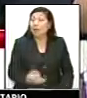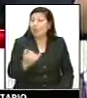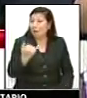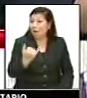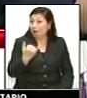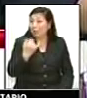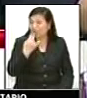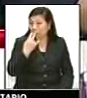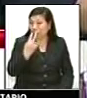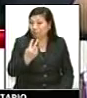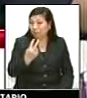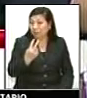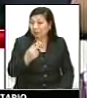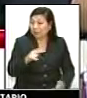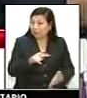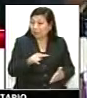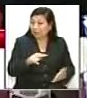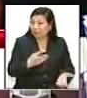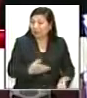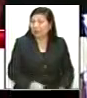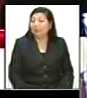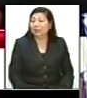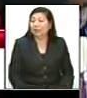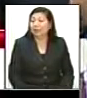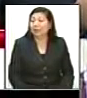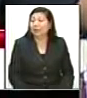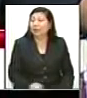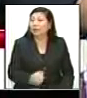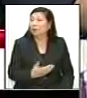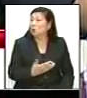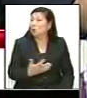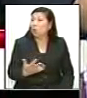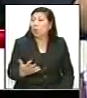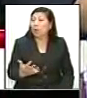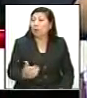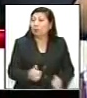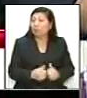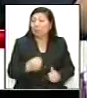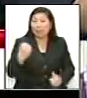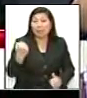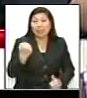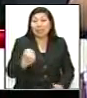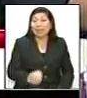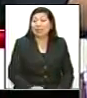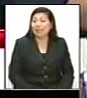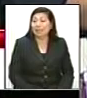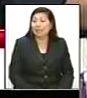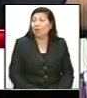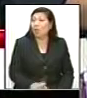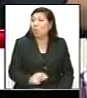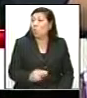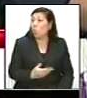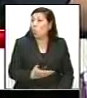día, damos esa lectura de que si no hay separación de poderes, no